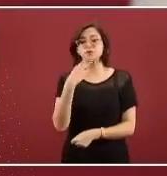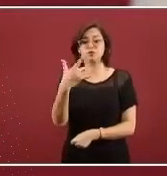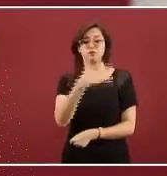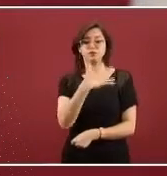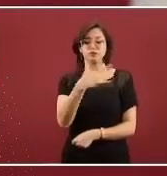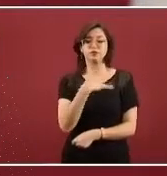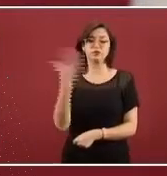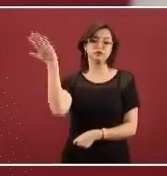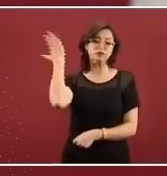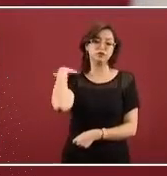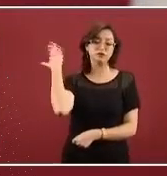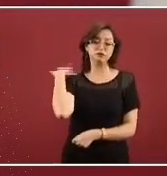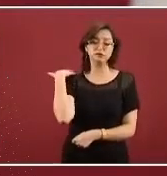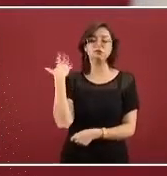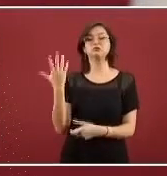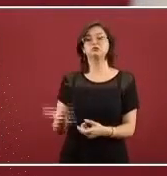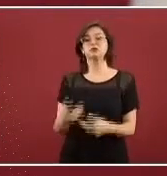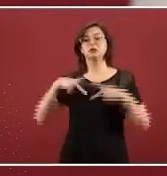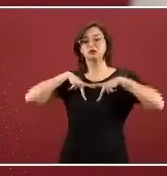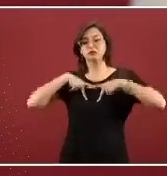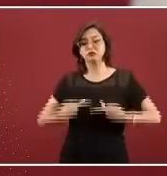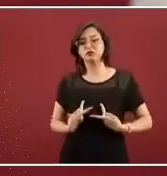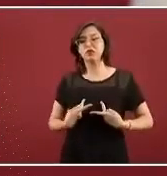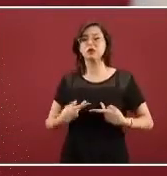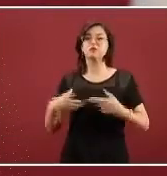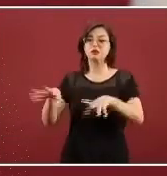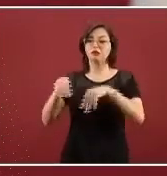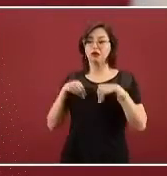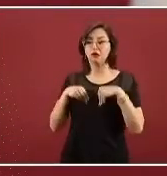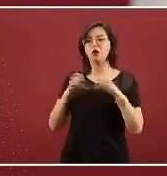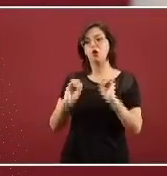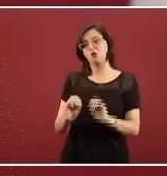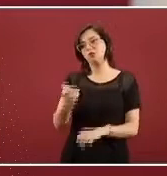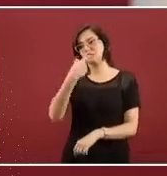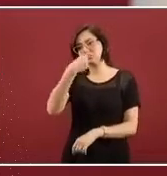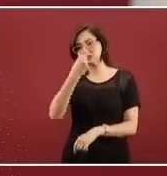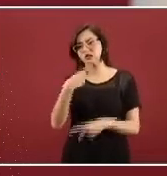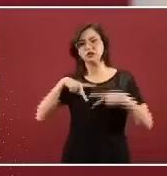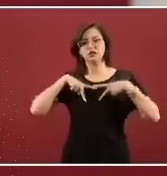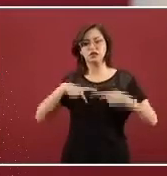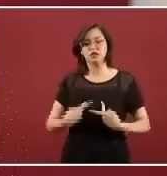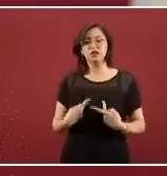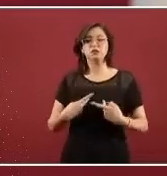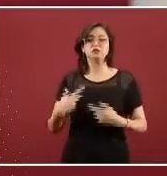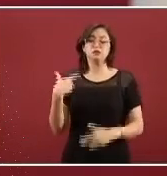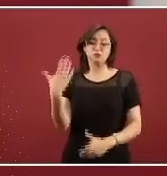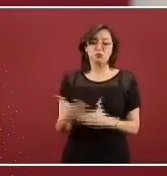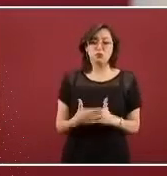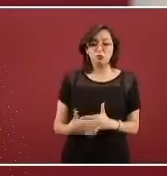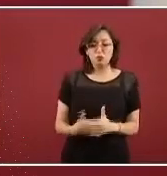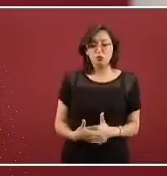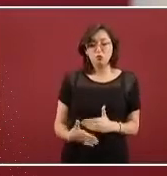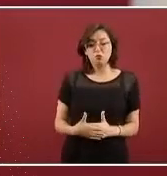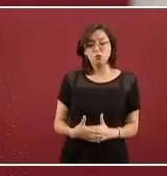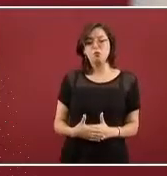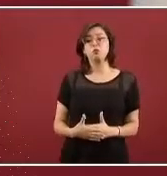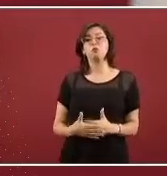cardíaca o pulmonar, inmunosupresión, ya sea adquirida o provocada, en estado de embarazo o puerperio